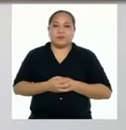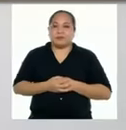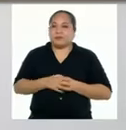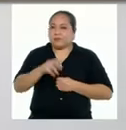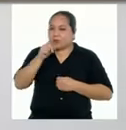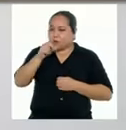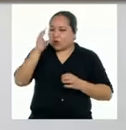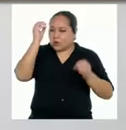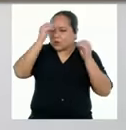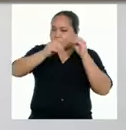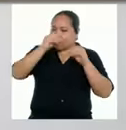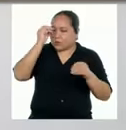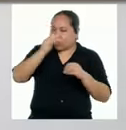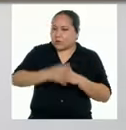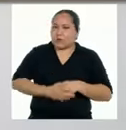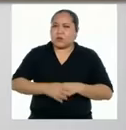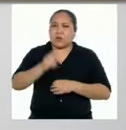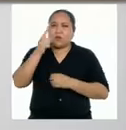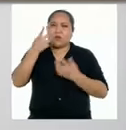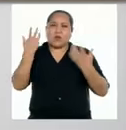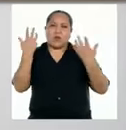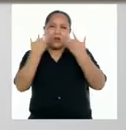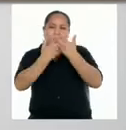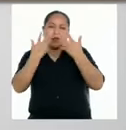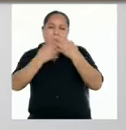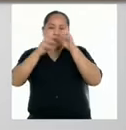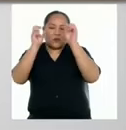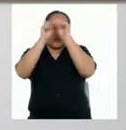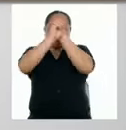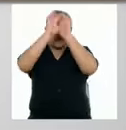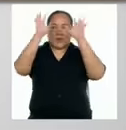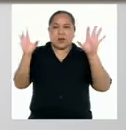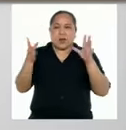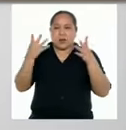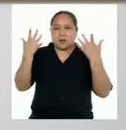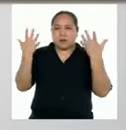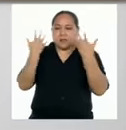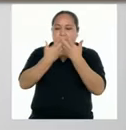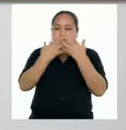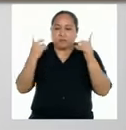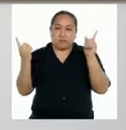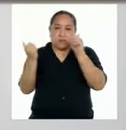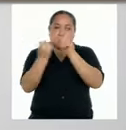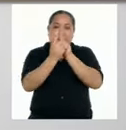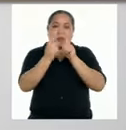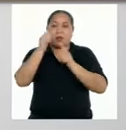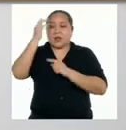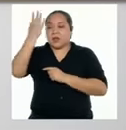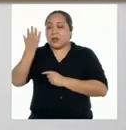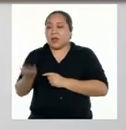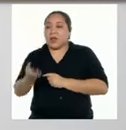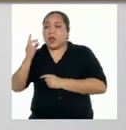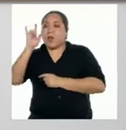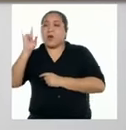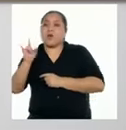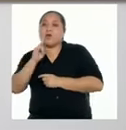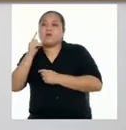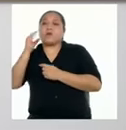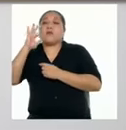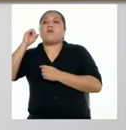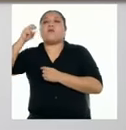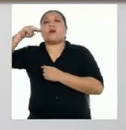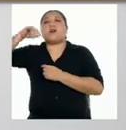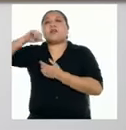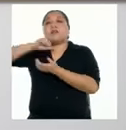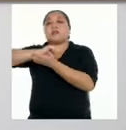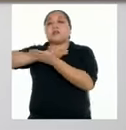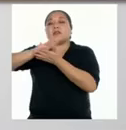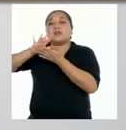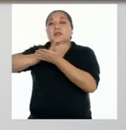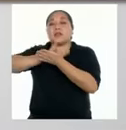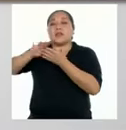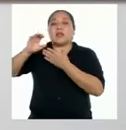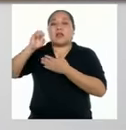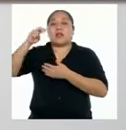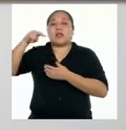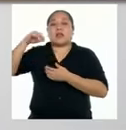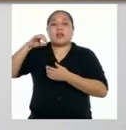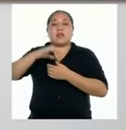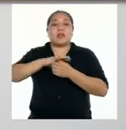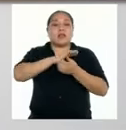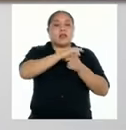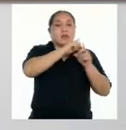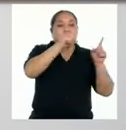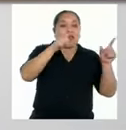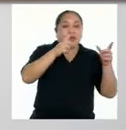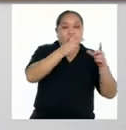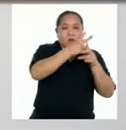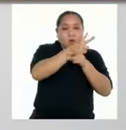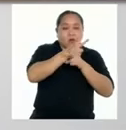Has establecido una relación clara y directa entre el uso de fuentes de energía limpia y el